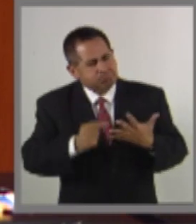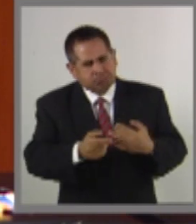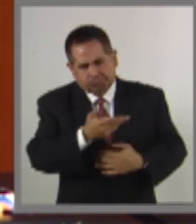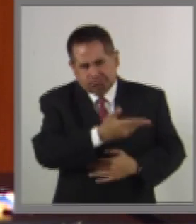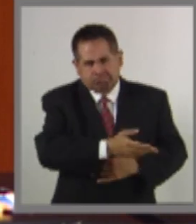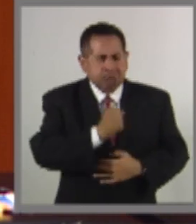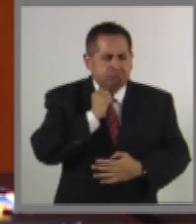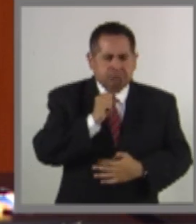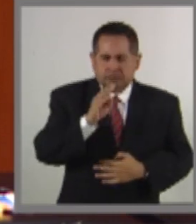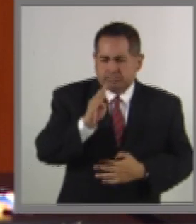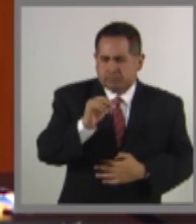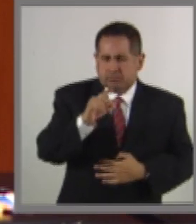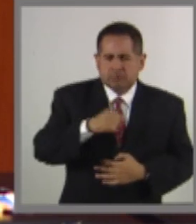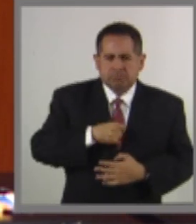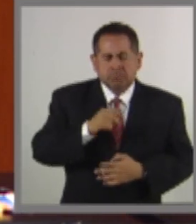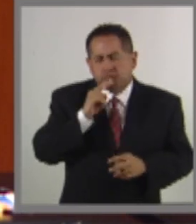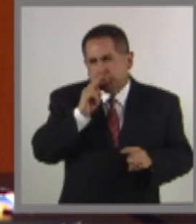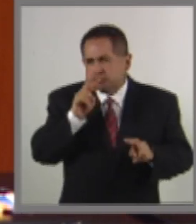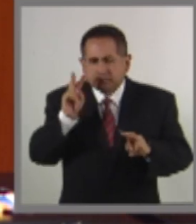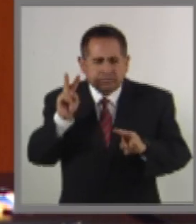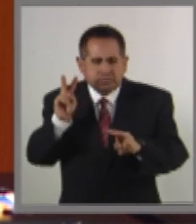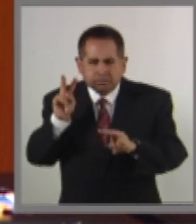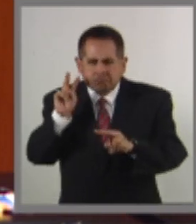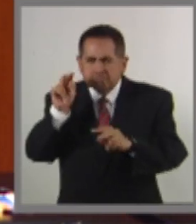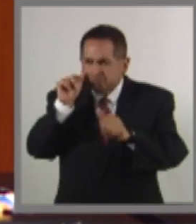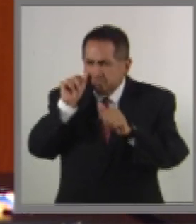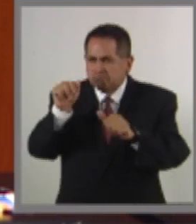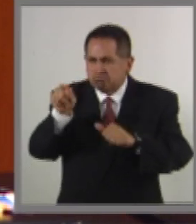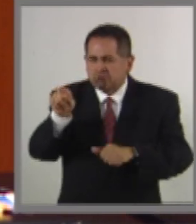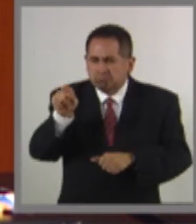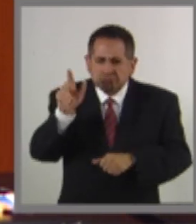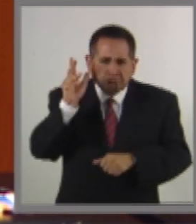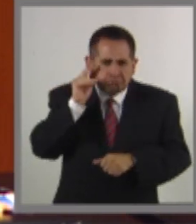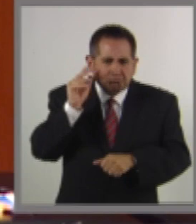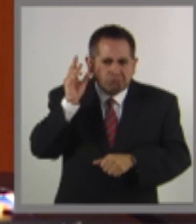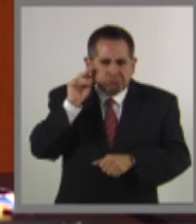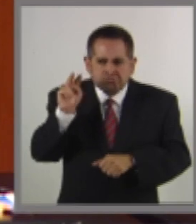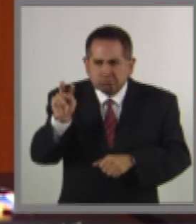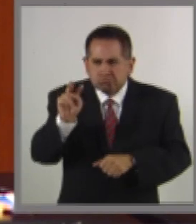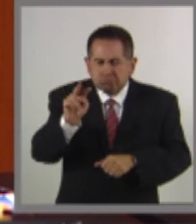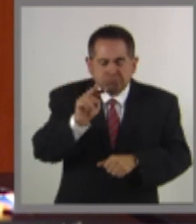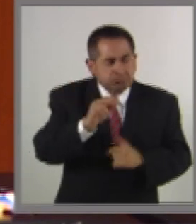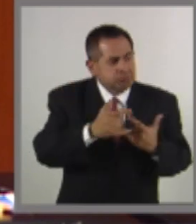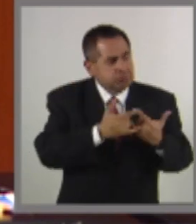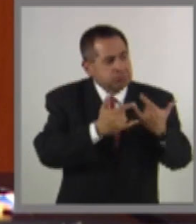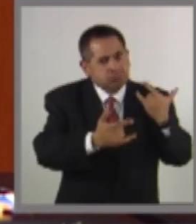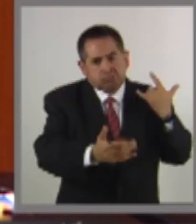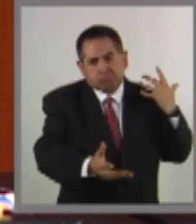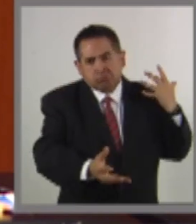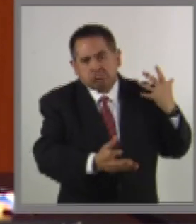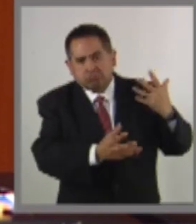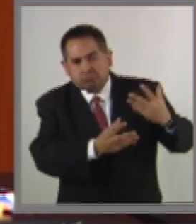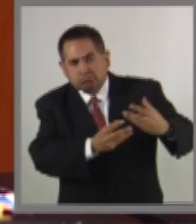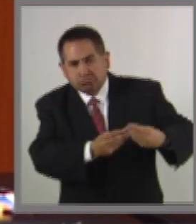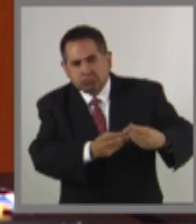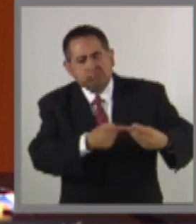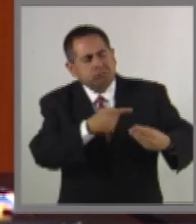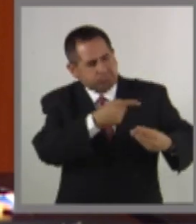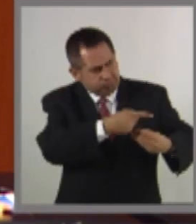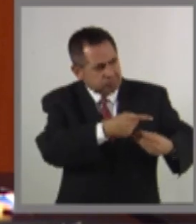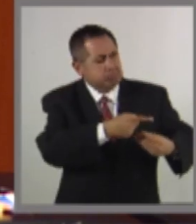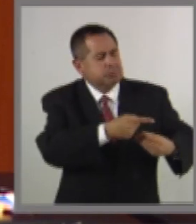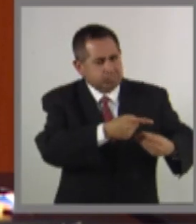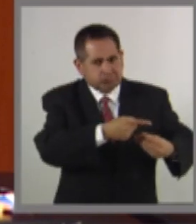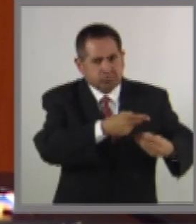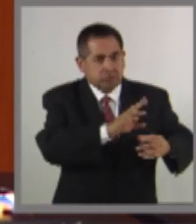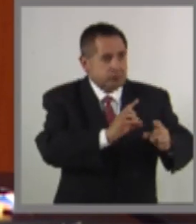Barbosa. Hemos escuchado también con atención un recuento de aquellas circunstancias